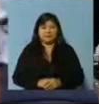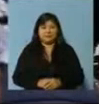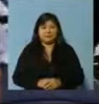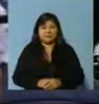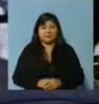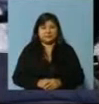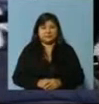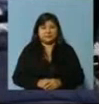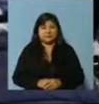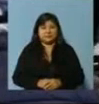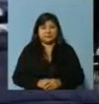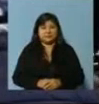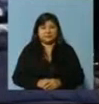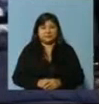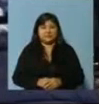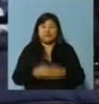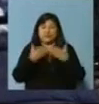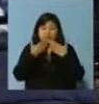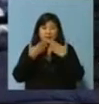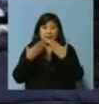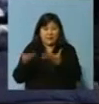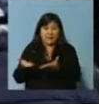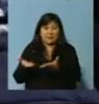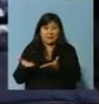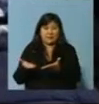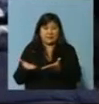Muchas gracias